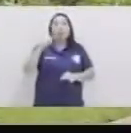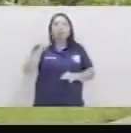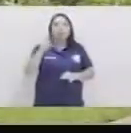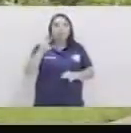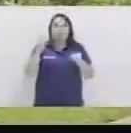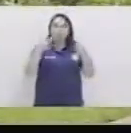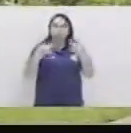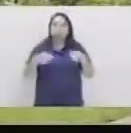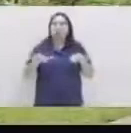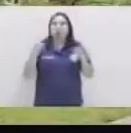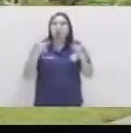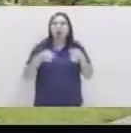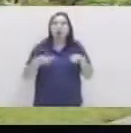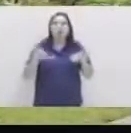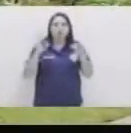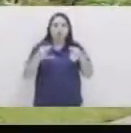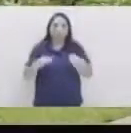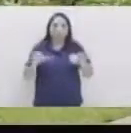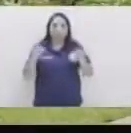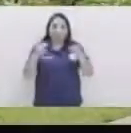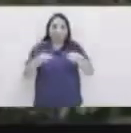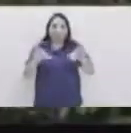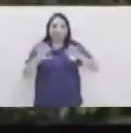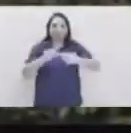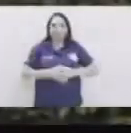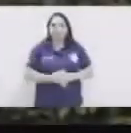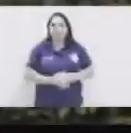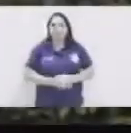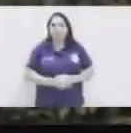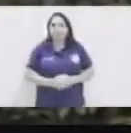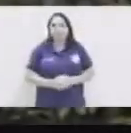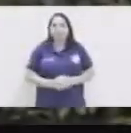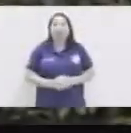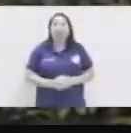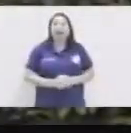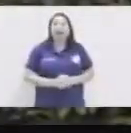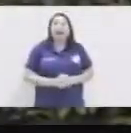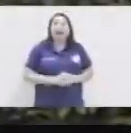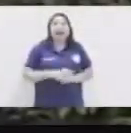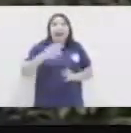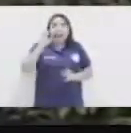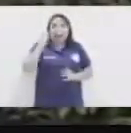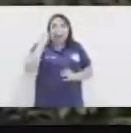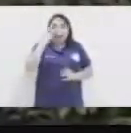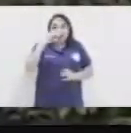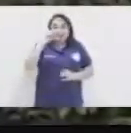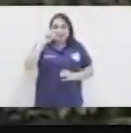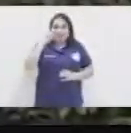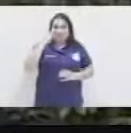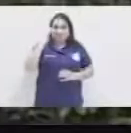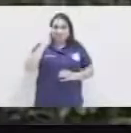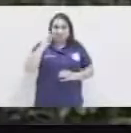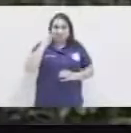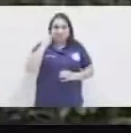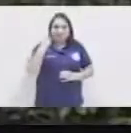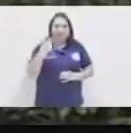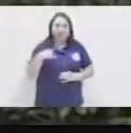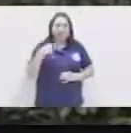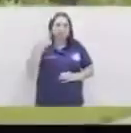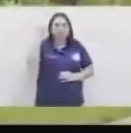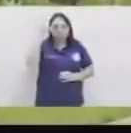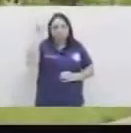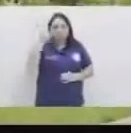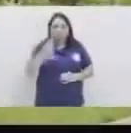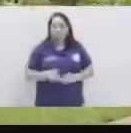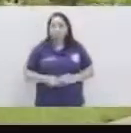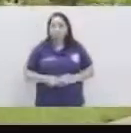o un muñequeo normal para el verbo ocupar. Escribir también es una seña muy de movimiento lógico.